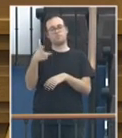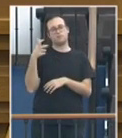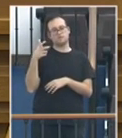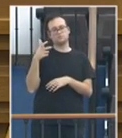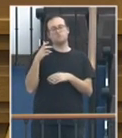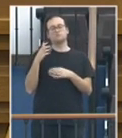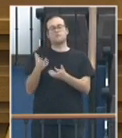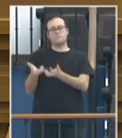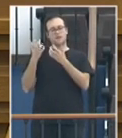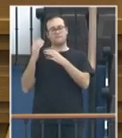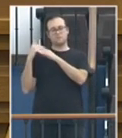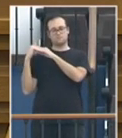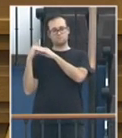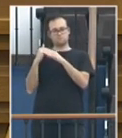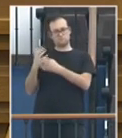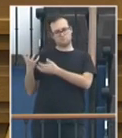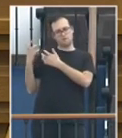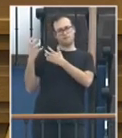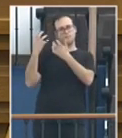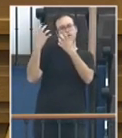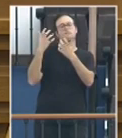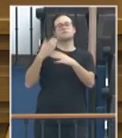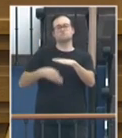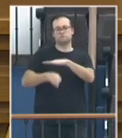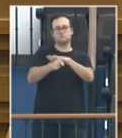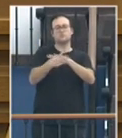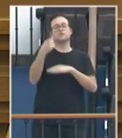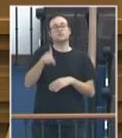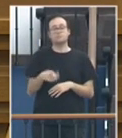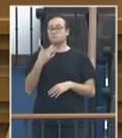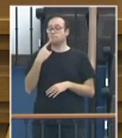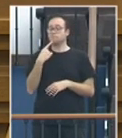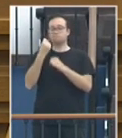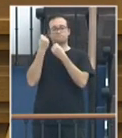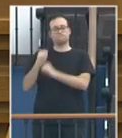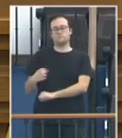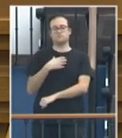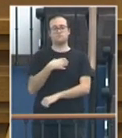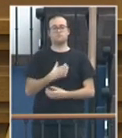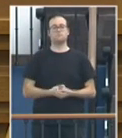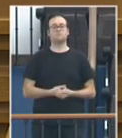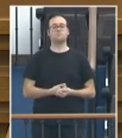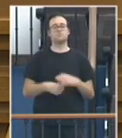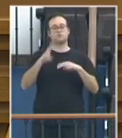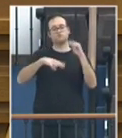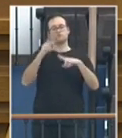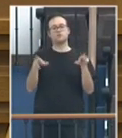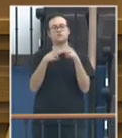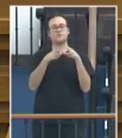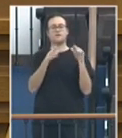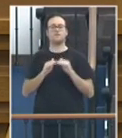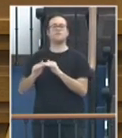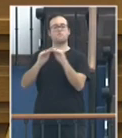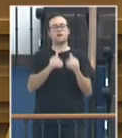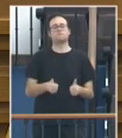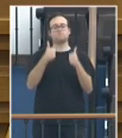hasta el momento y considerando los mismos como irrenunciables. Construir una sociedad más igualitaria,